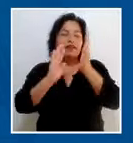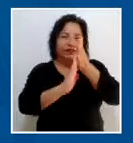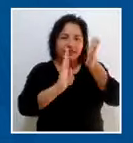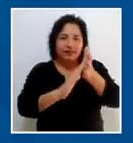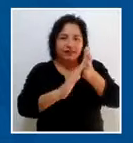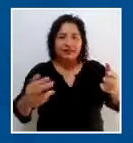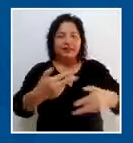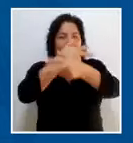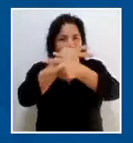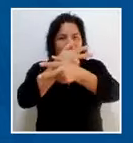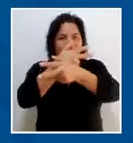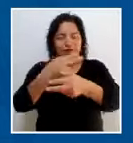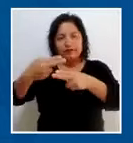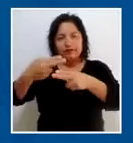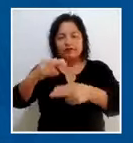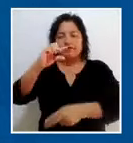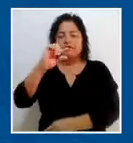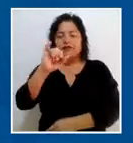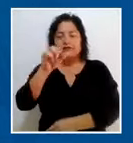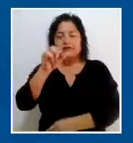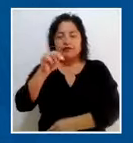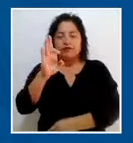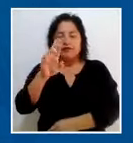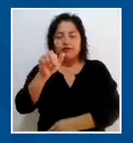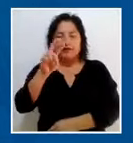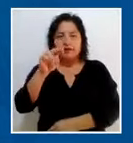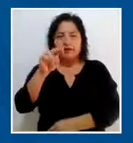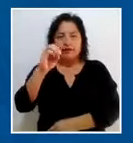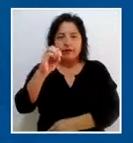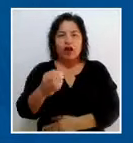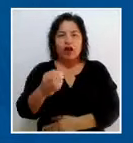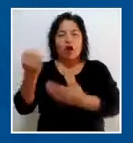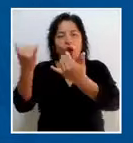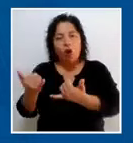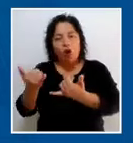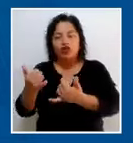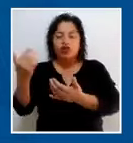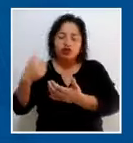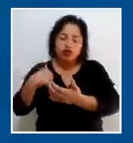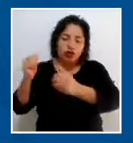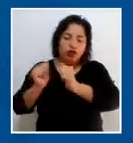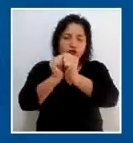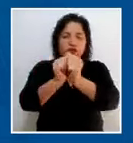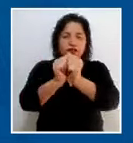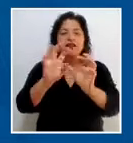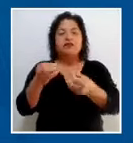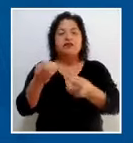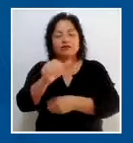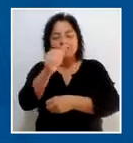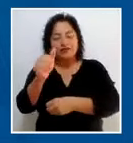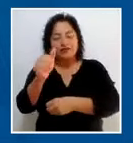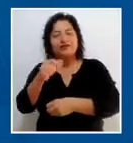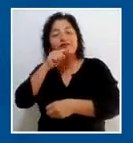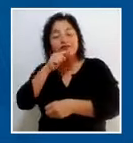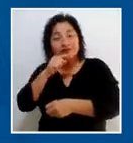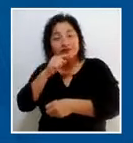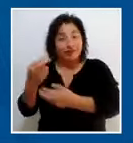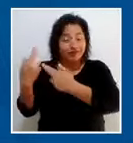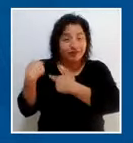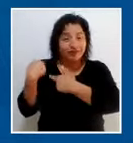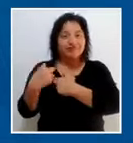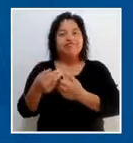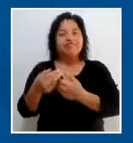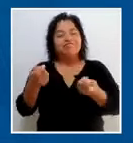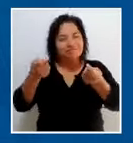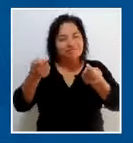es Gianfranco Raffo y los acompañaré el día de hoy debido a que nuestra compañera Rosana Tordoya se encuentra de licencia. Se encuentra también con nosotros